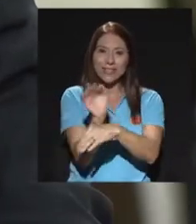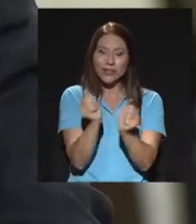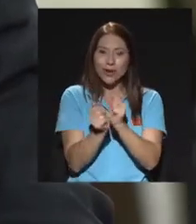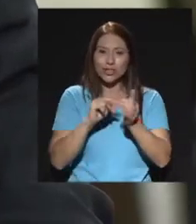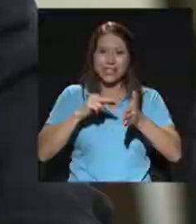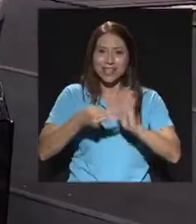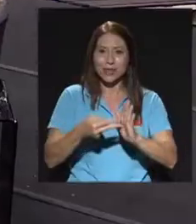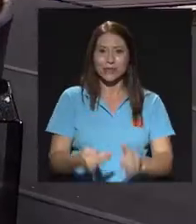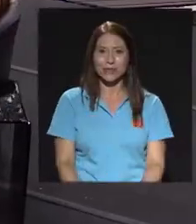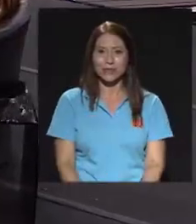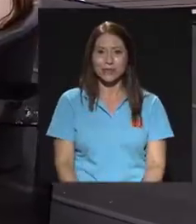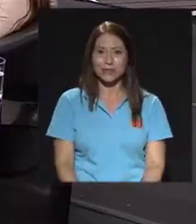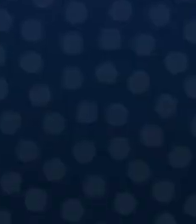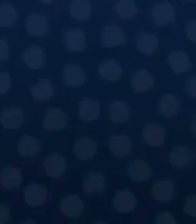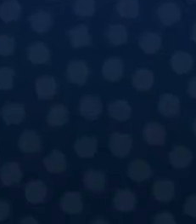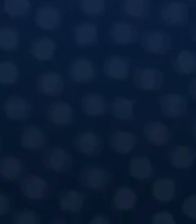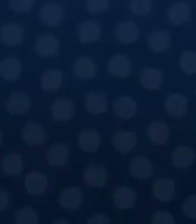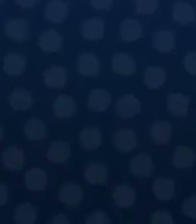Sentido.